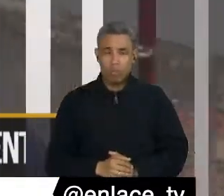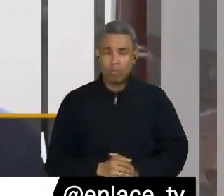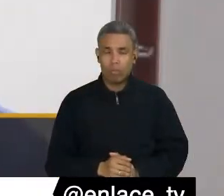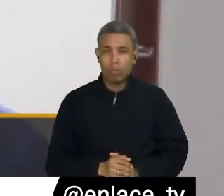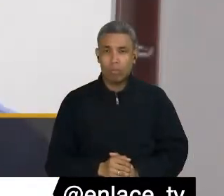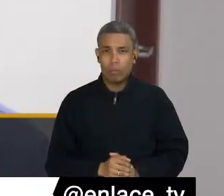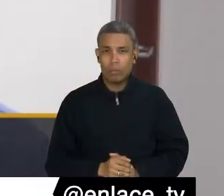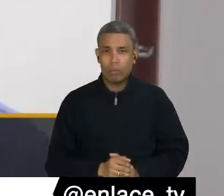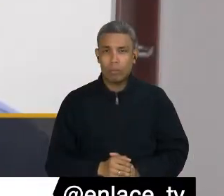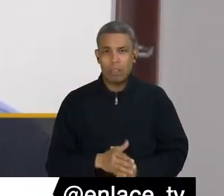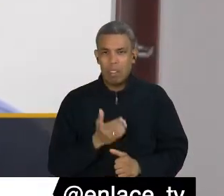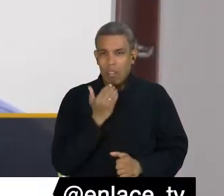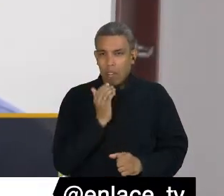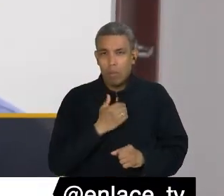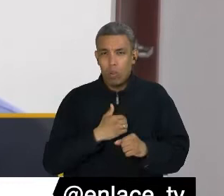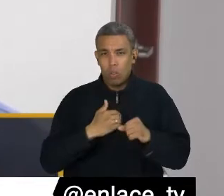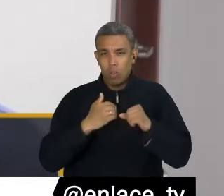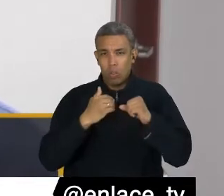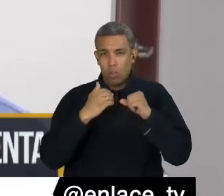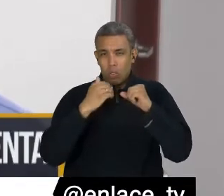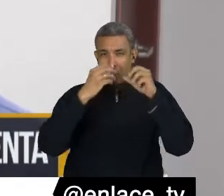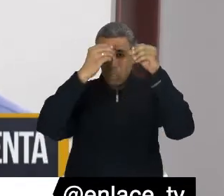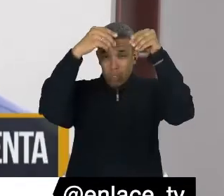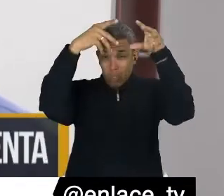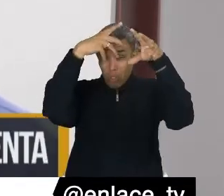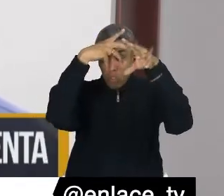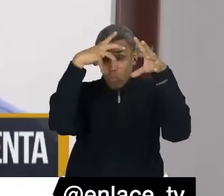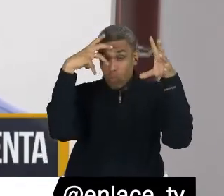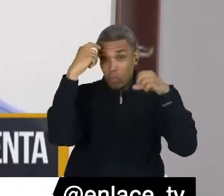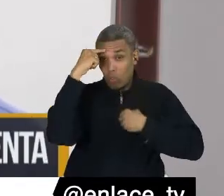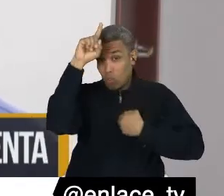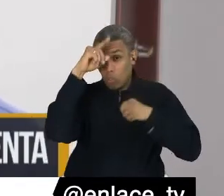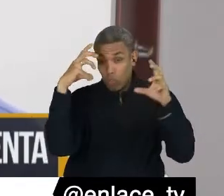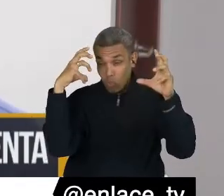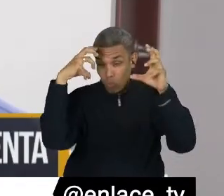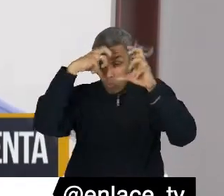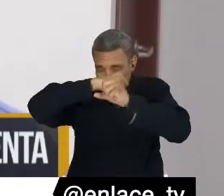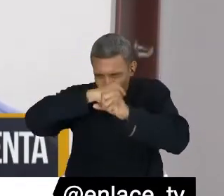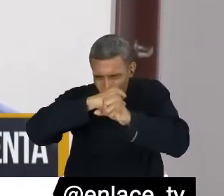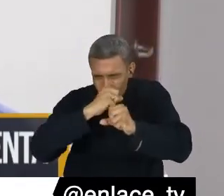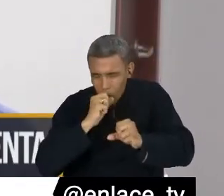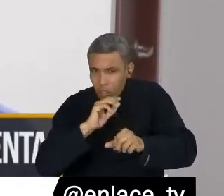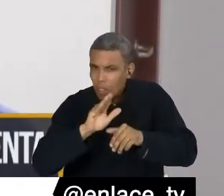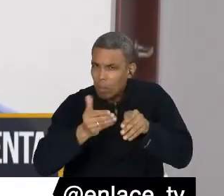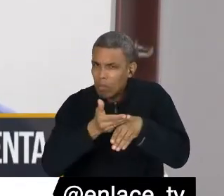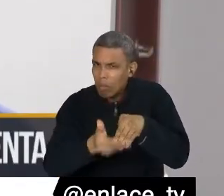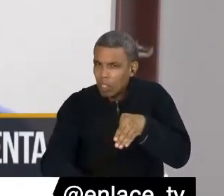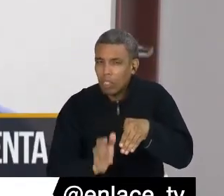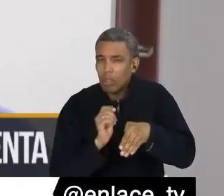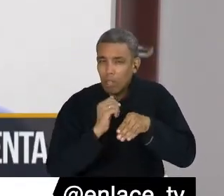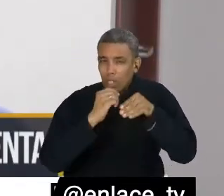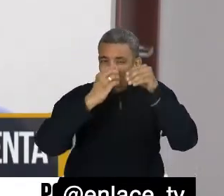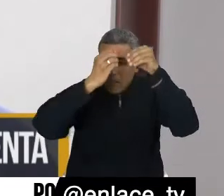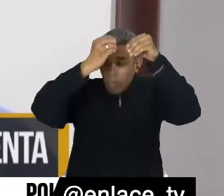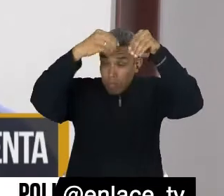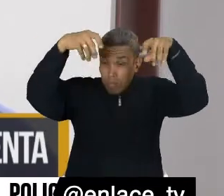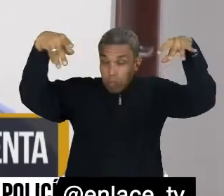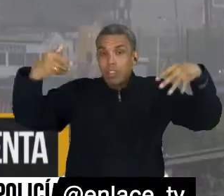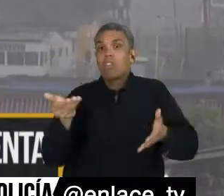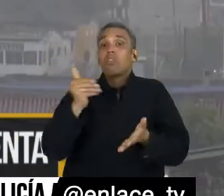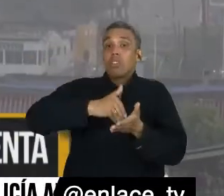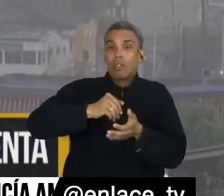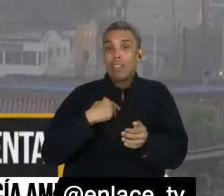Se va la energía y llega la energía, toca esperar como unos 10 minutos para que se pueda